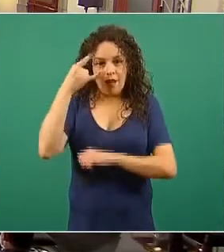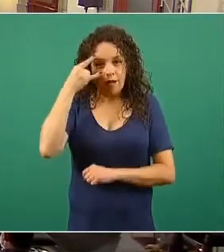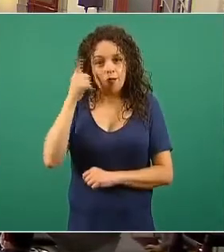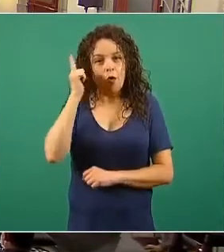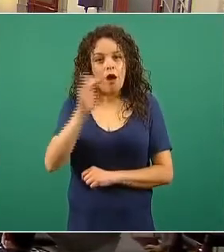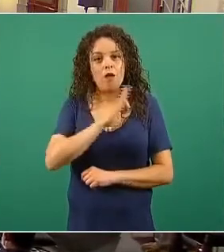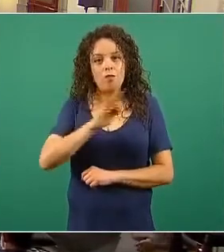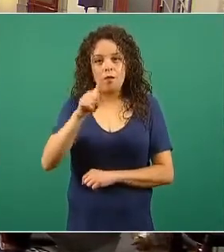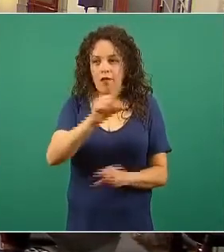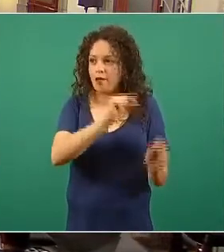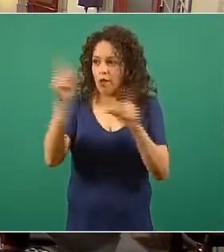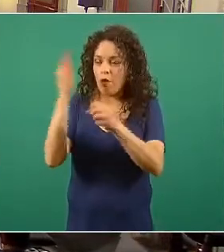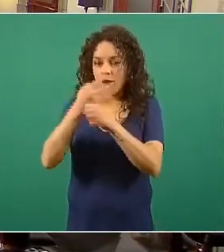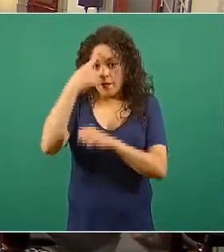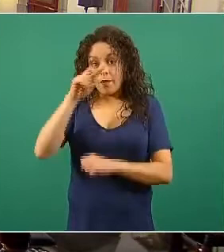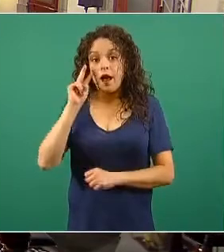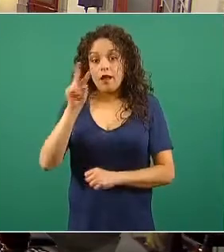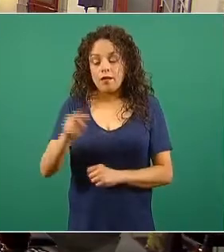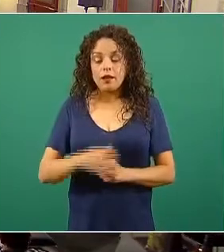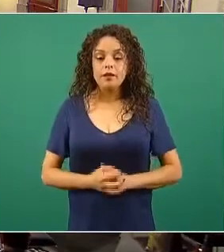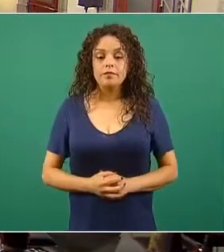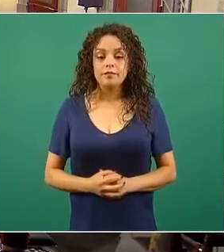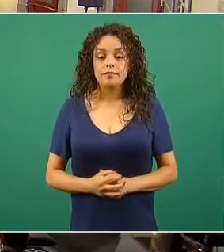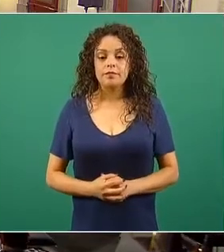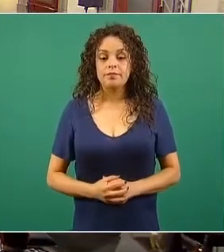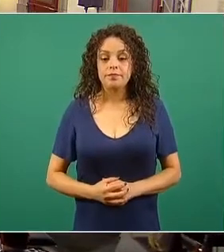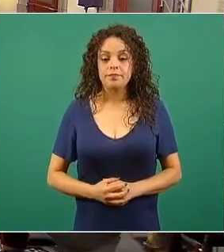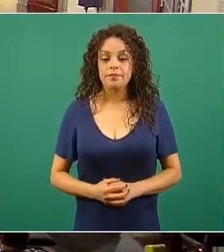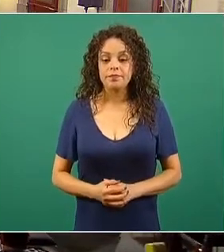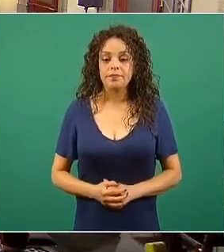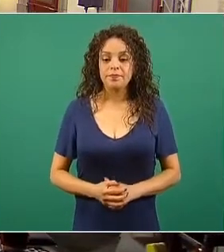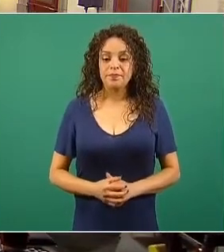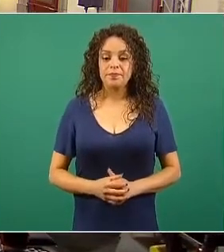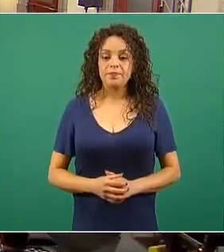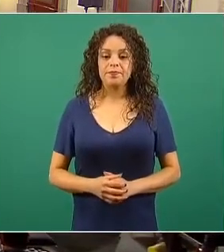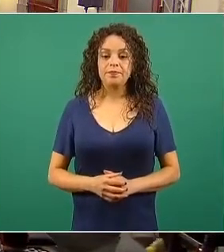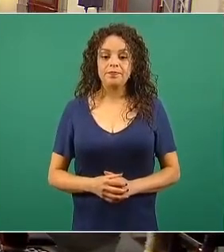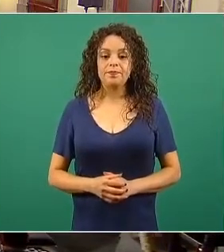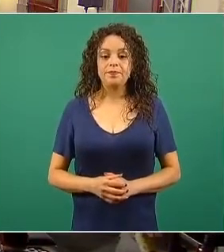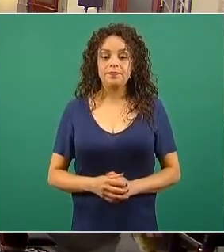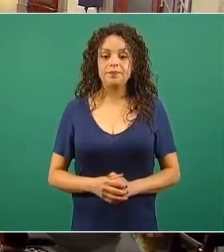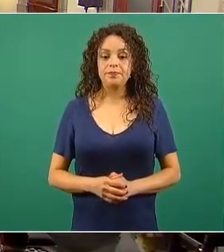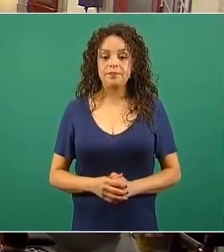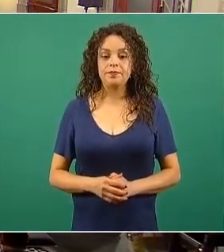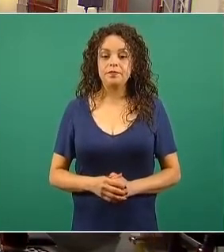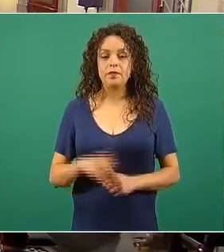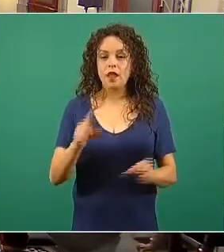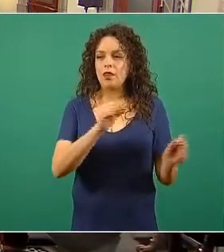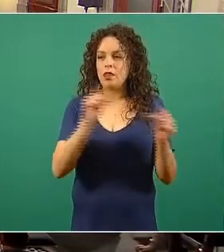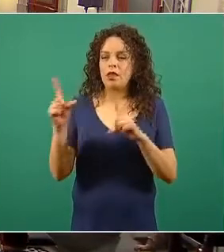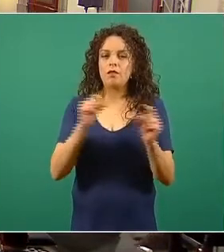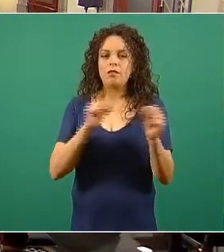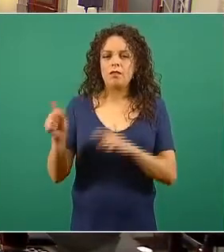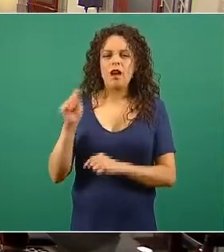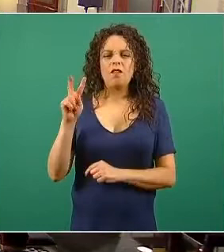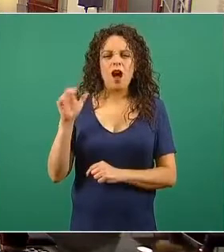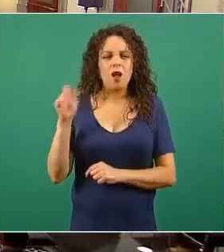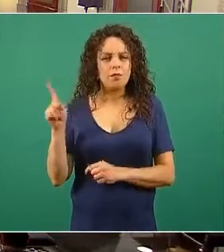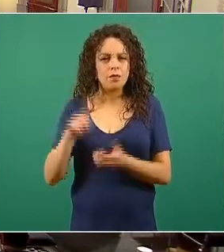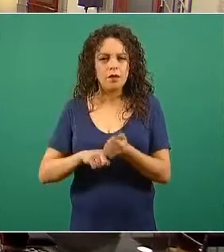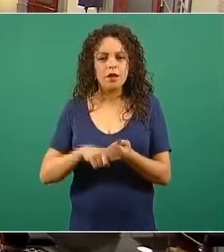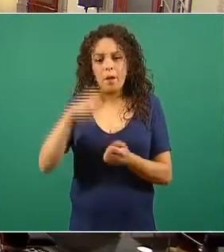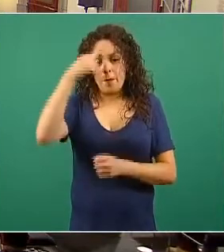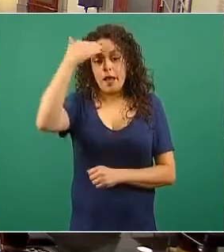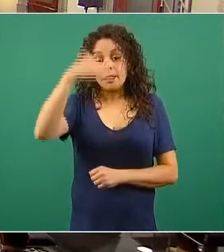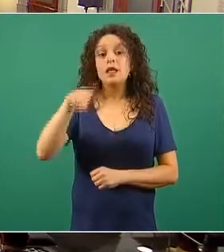proyectar. Están entre el grupo de diapositivas de BACAP, solamente para que nos sirva un poco de fondo en relación a lo que